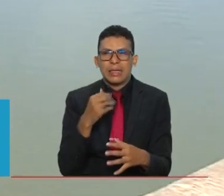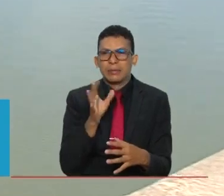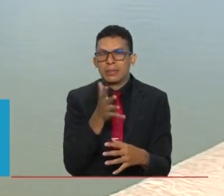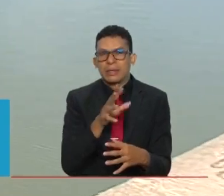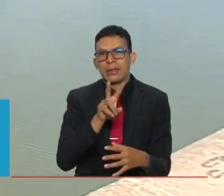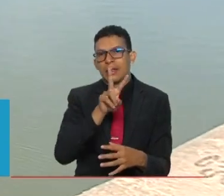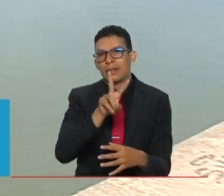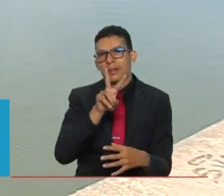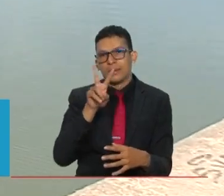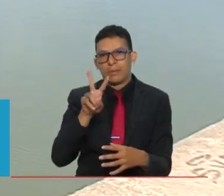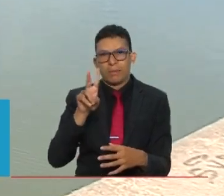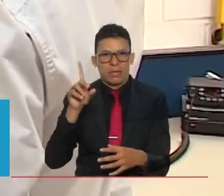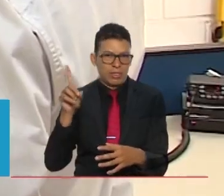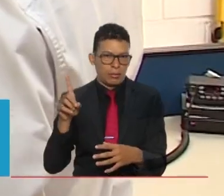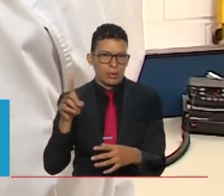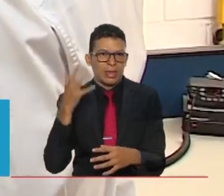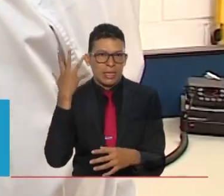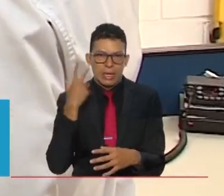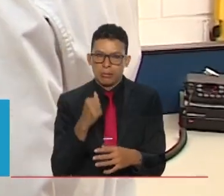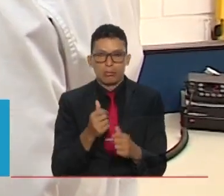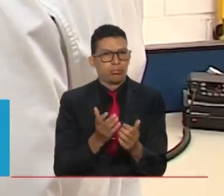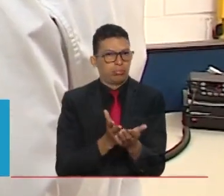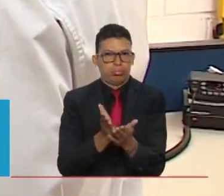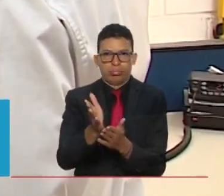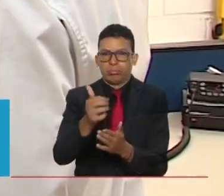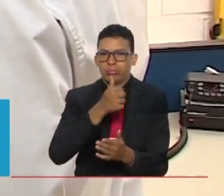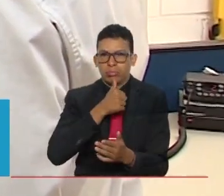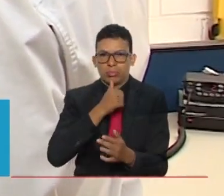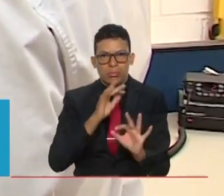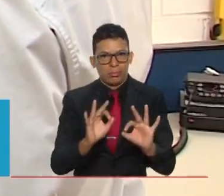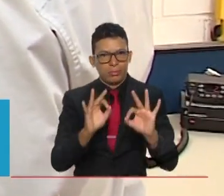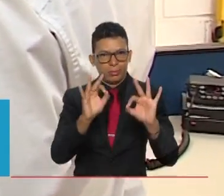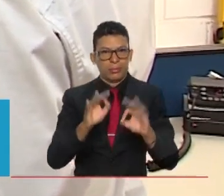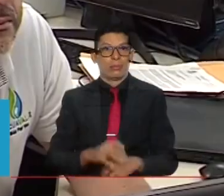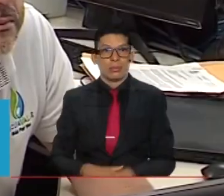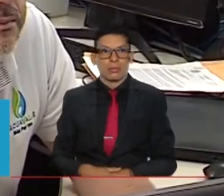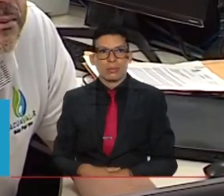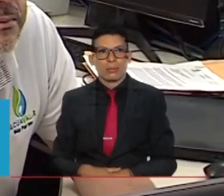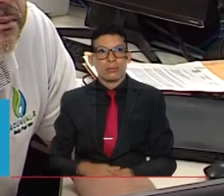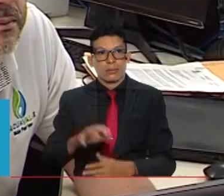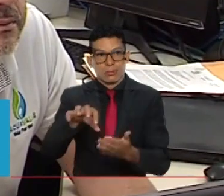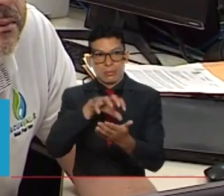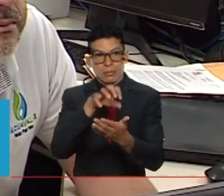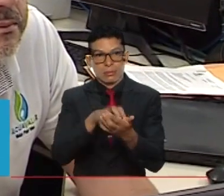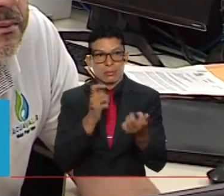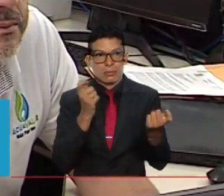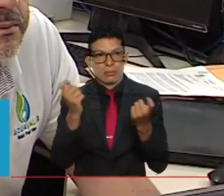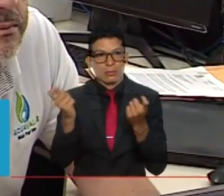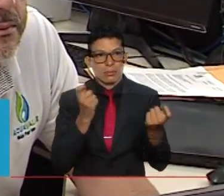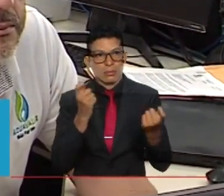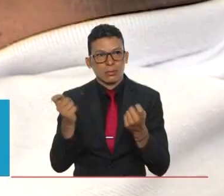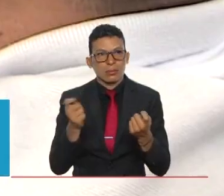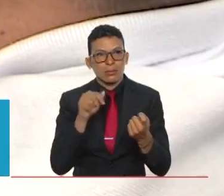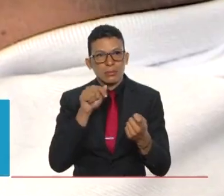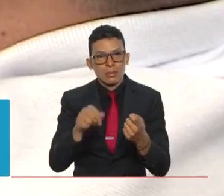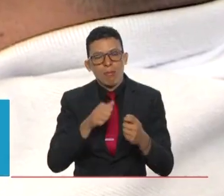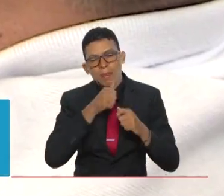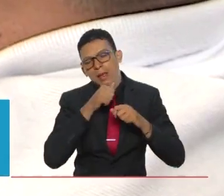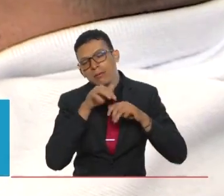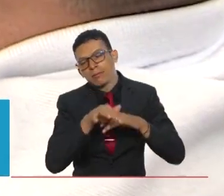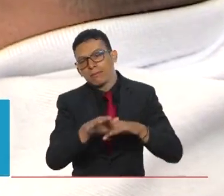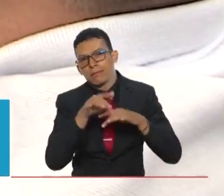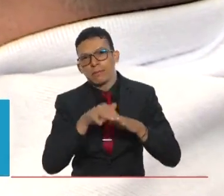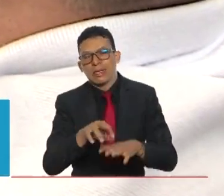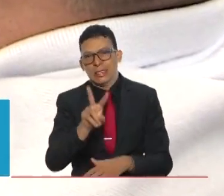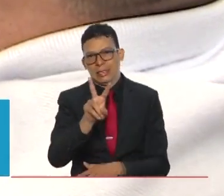los 221. En este centro de control se hacen las maniobras de despacho de los caudales a los